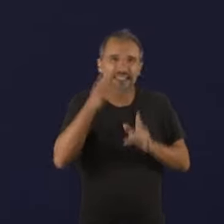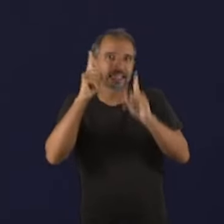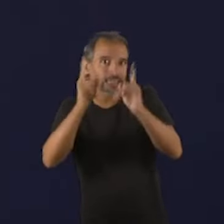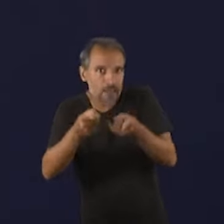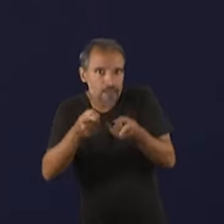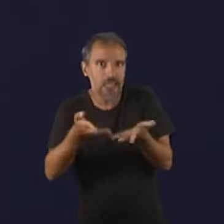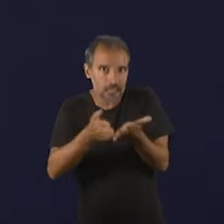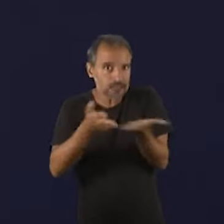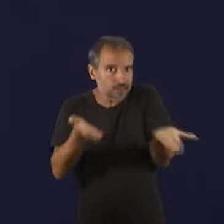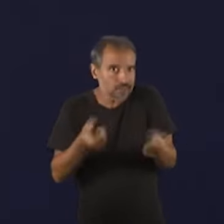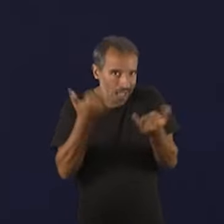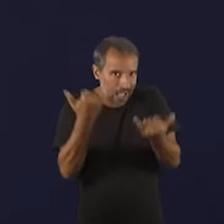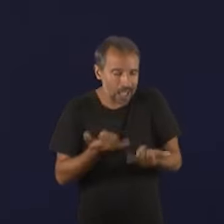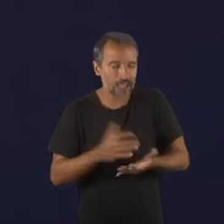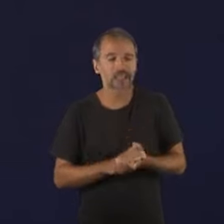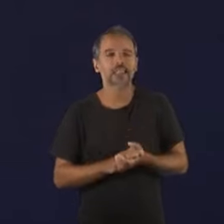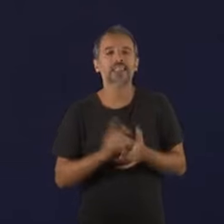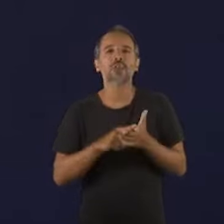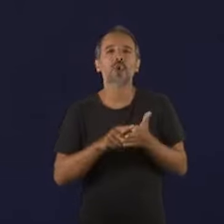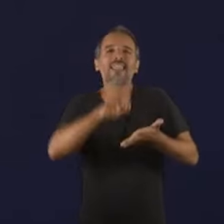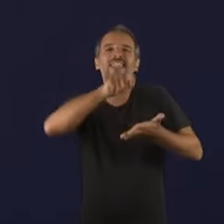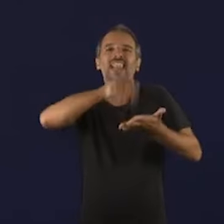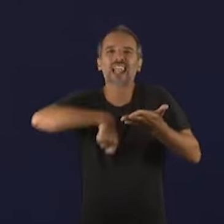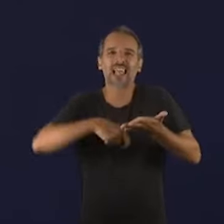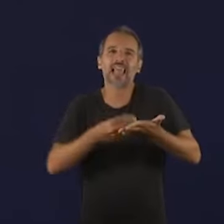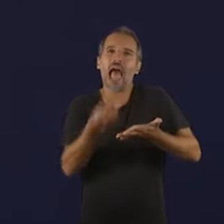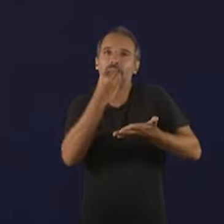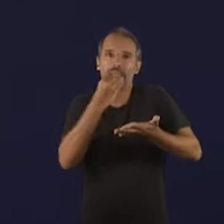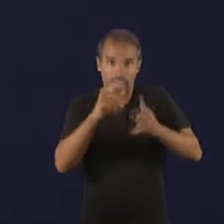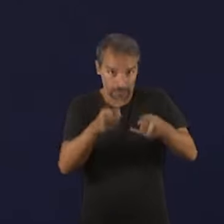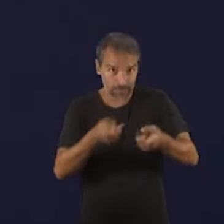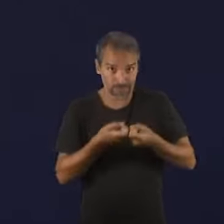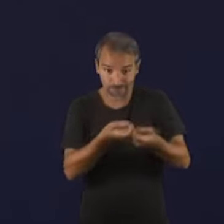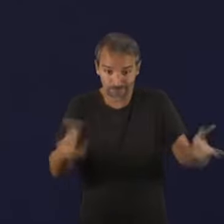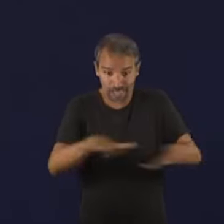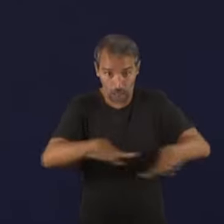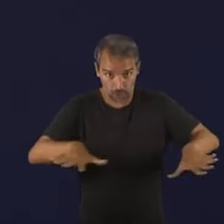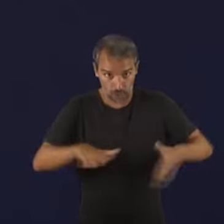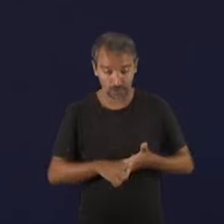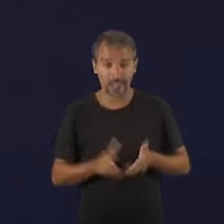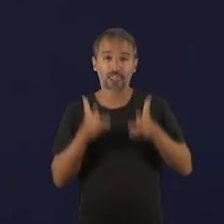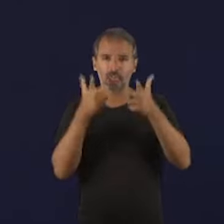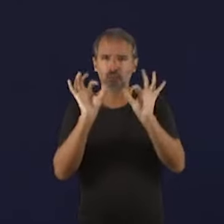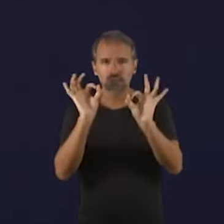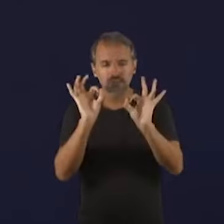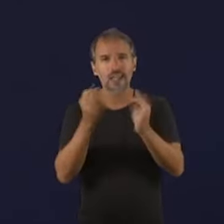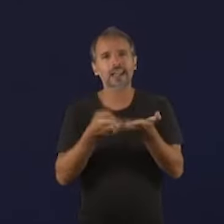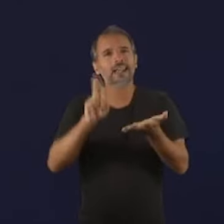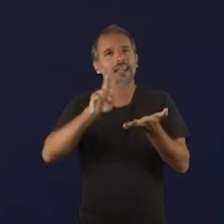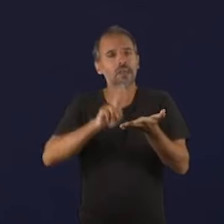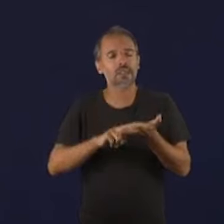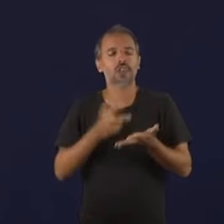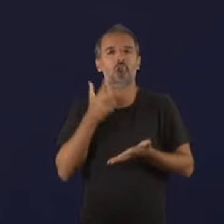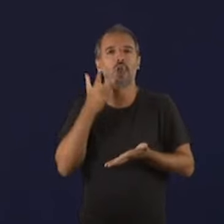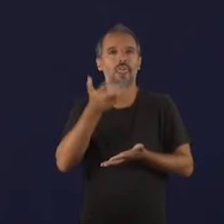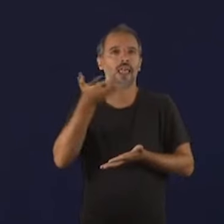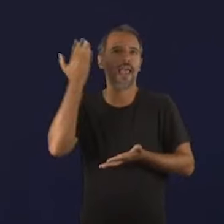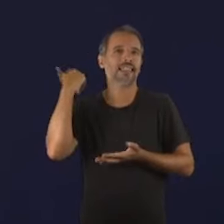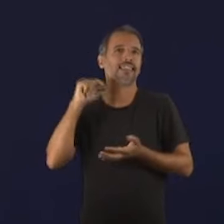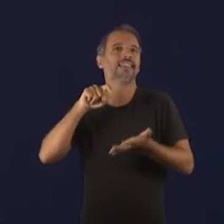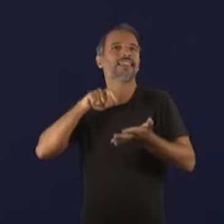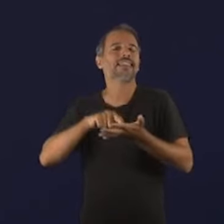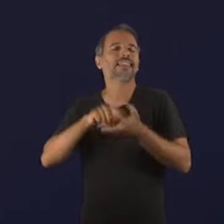efectivamente la tarjeta alimentar dicho esto y repito lo que dije con con el tema Cuando